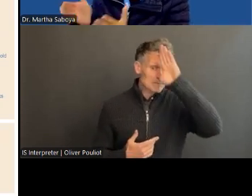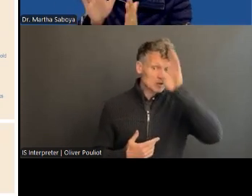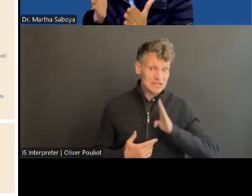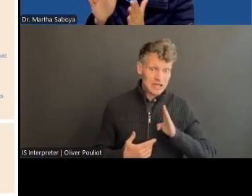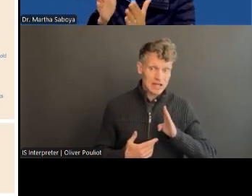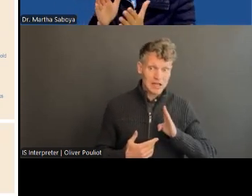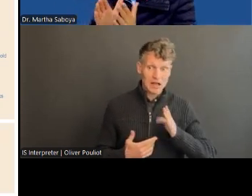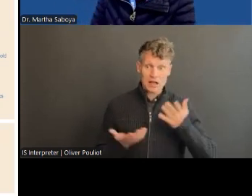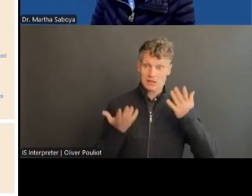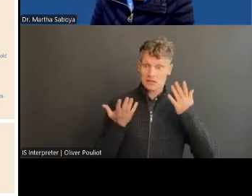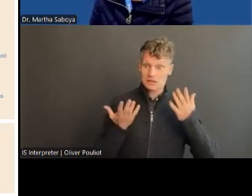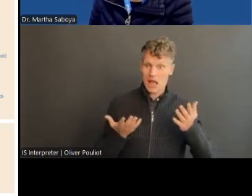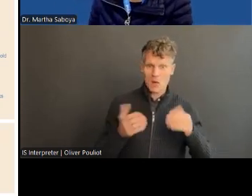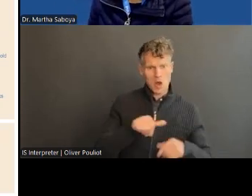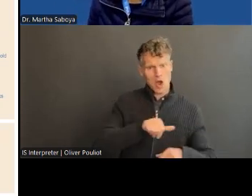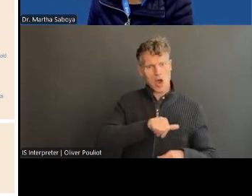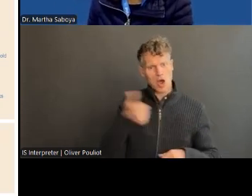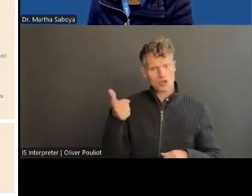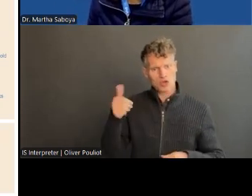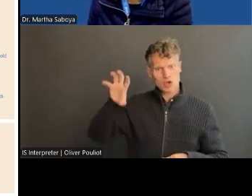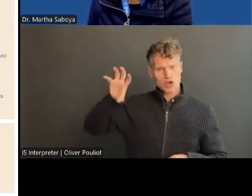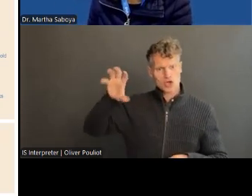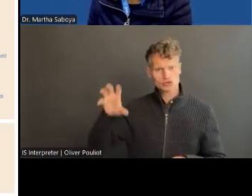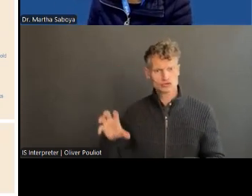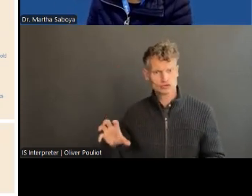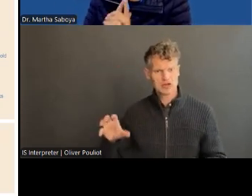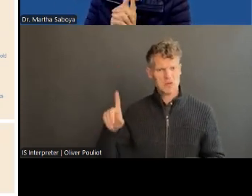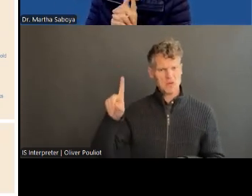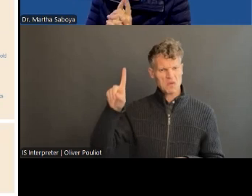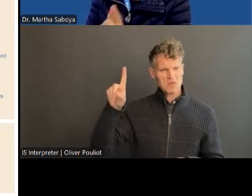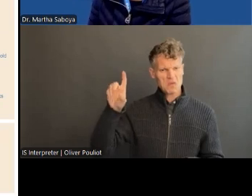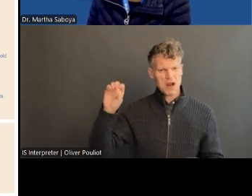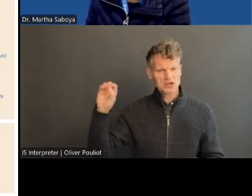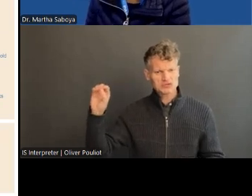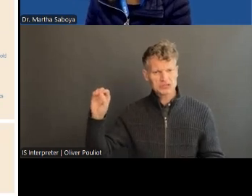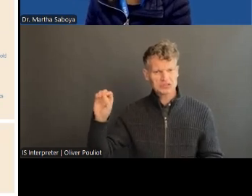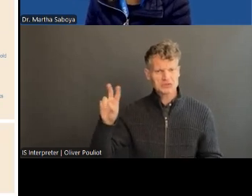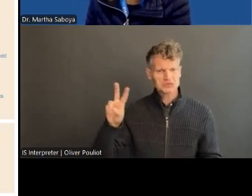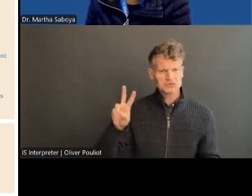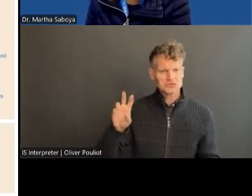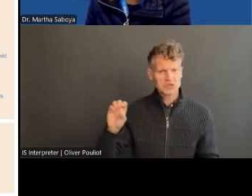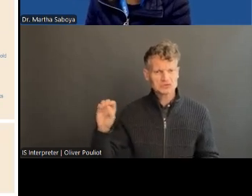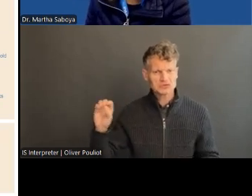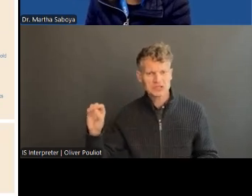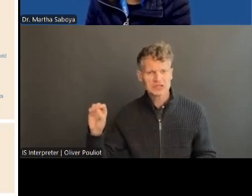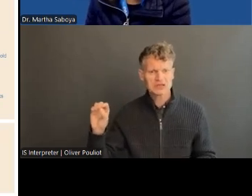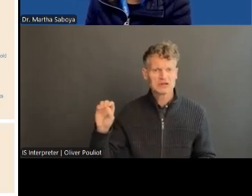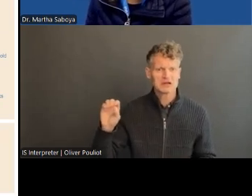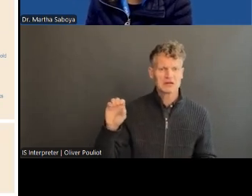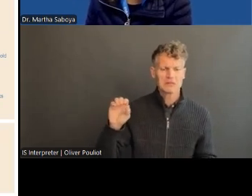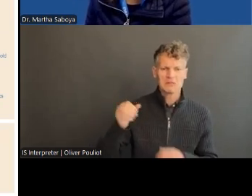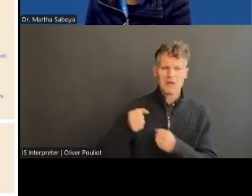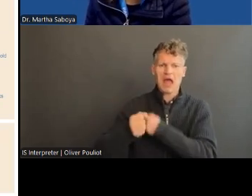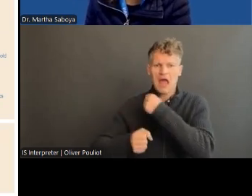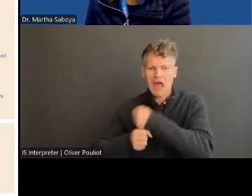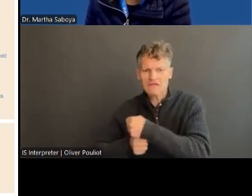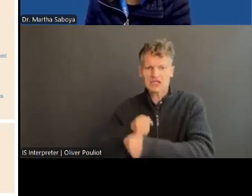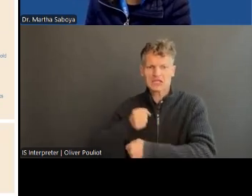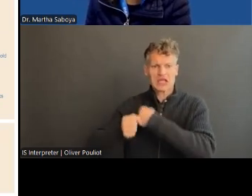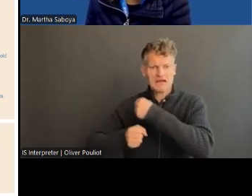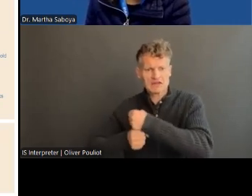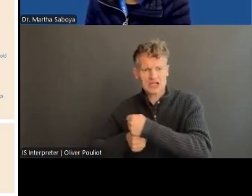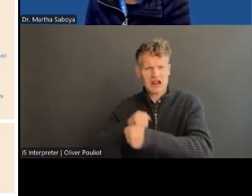de 20.000 casos más. Ahora tenemos otro conjunto de países autóctonos entre 100